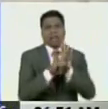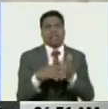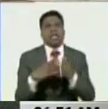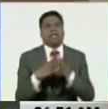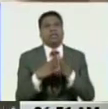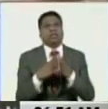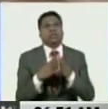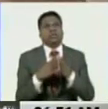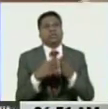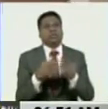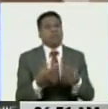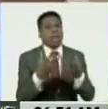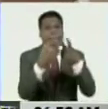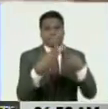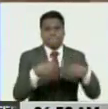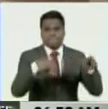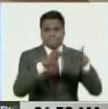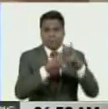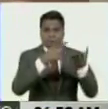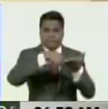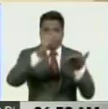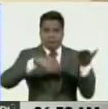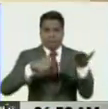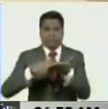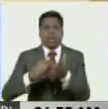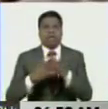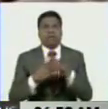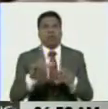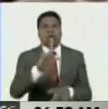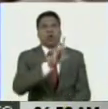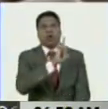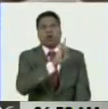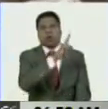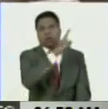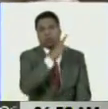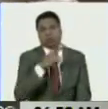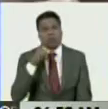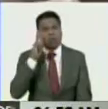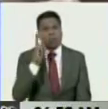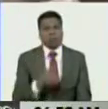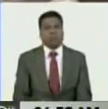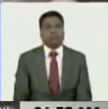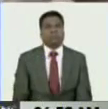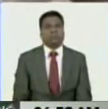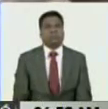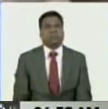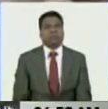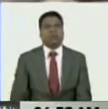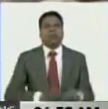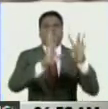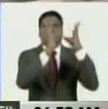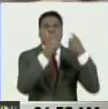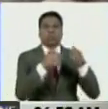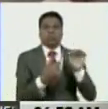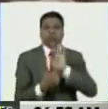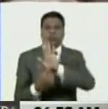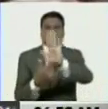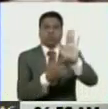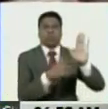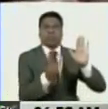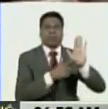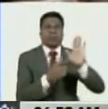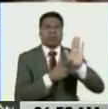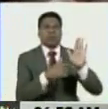Popular a validar el partido de Leopoldo López. Y que incluso por los números del Consejo Nacional Electoral, ya ellos